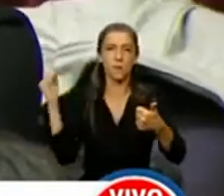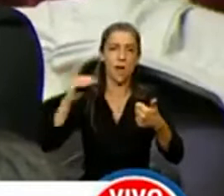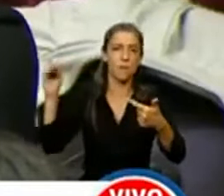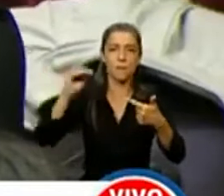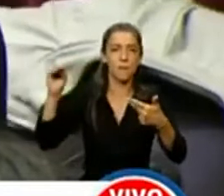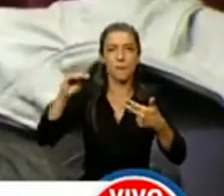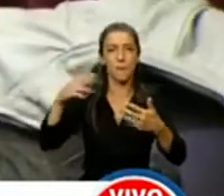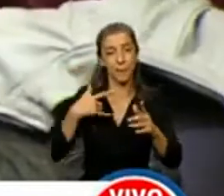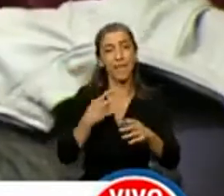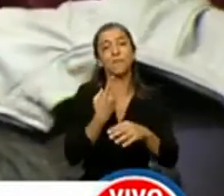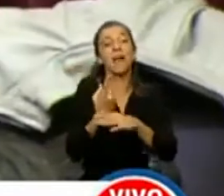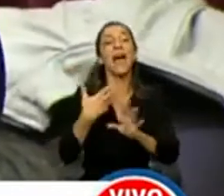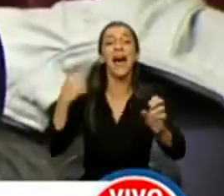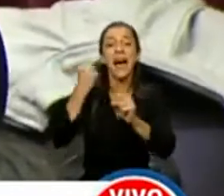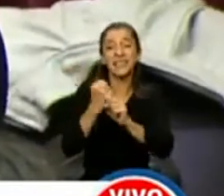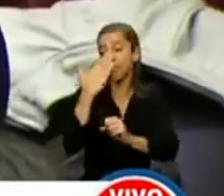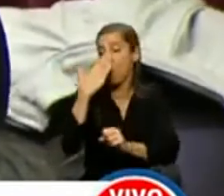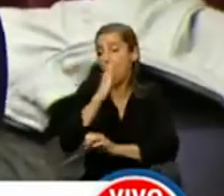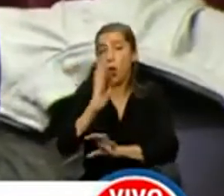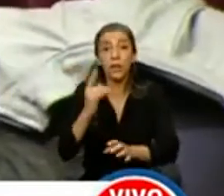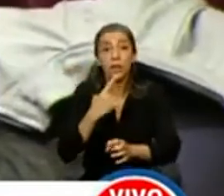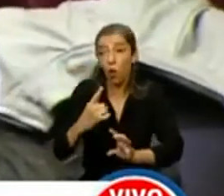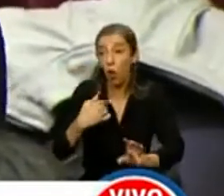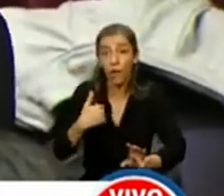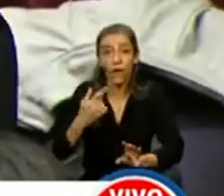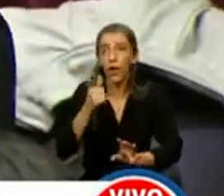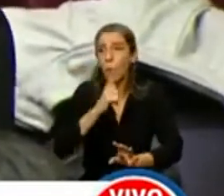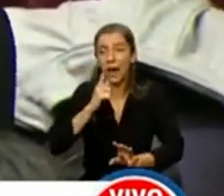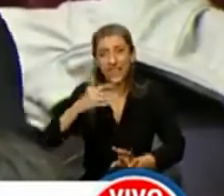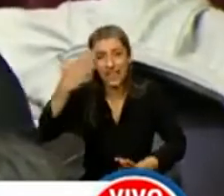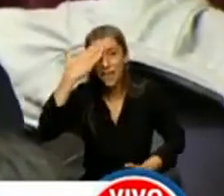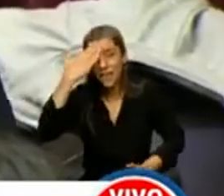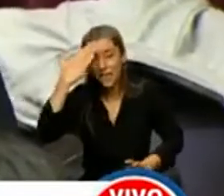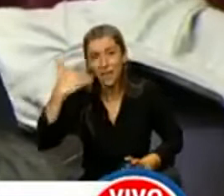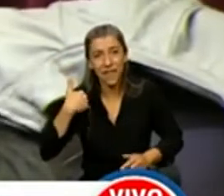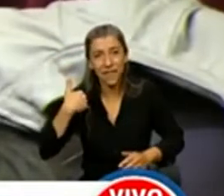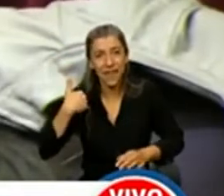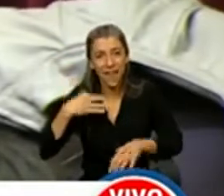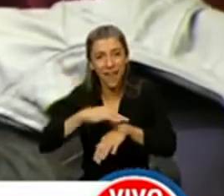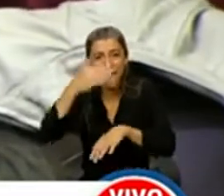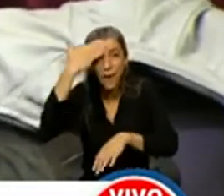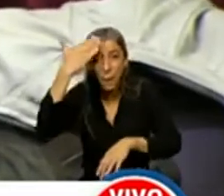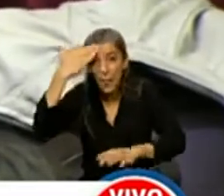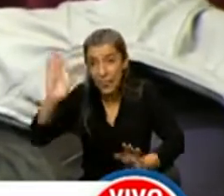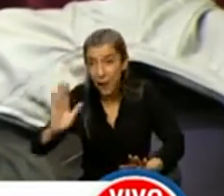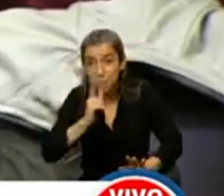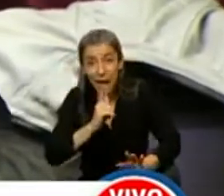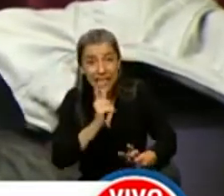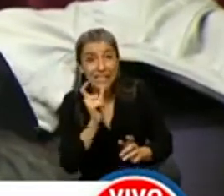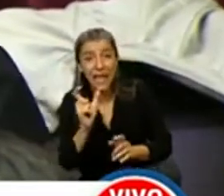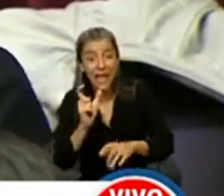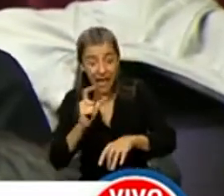como llamarnos enfermos mentales. Para el señor Espert, un insulto válido